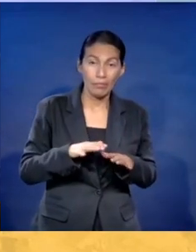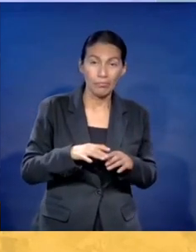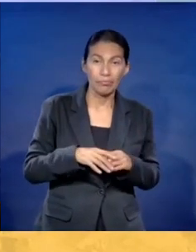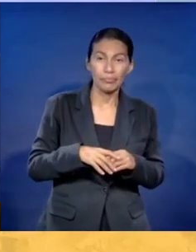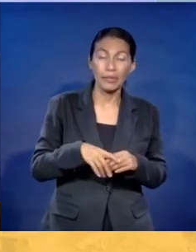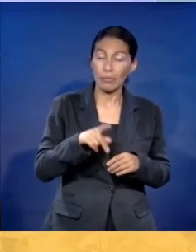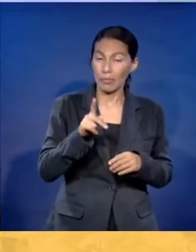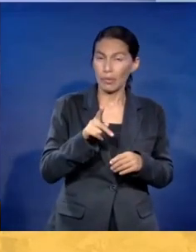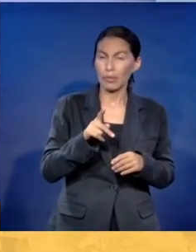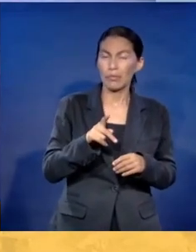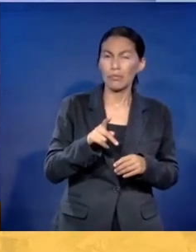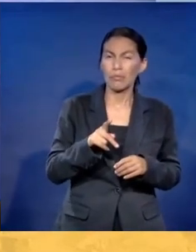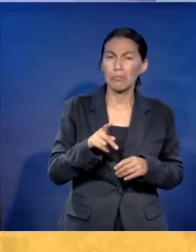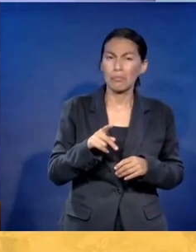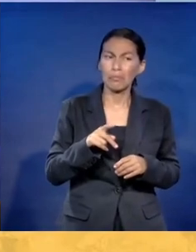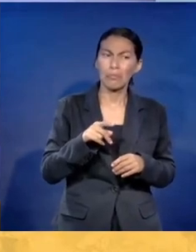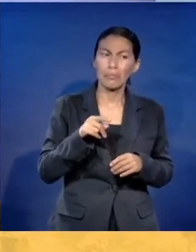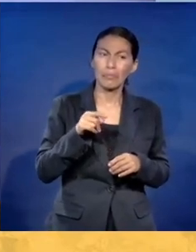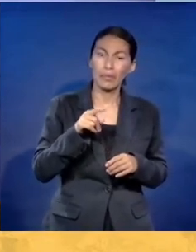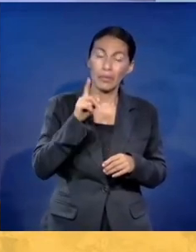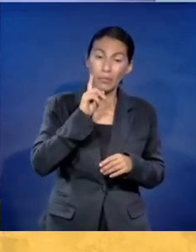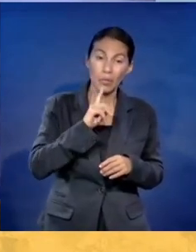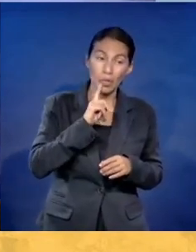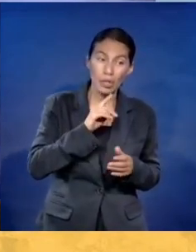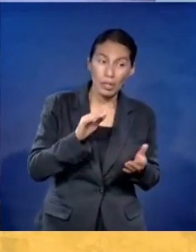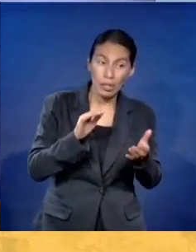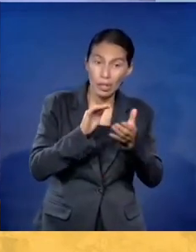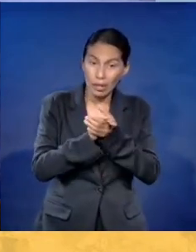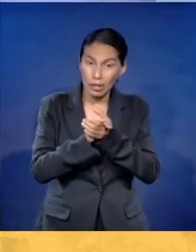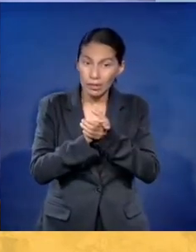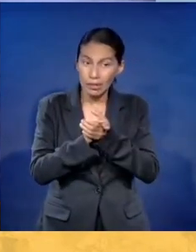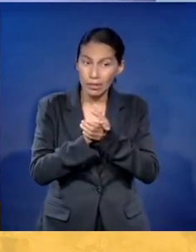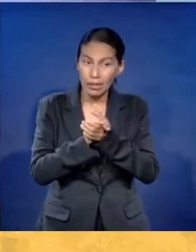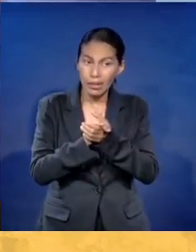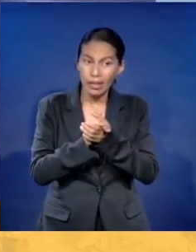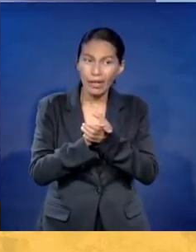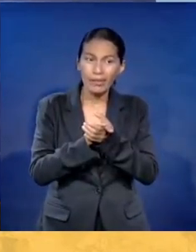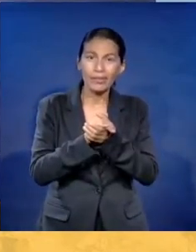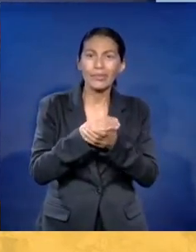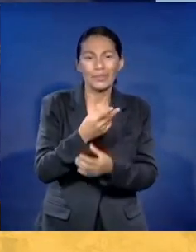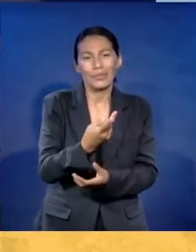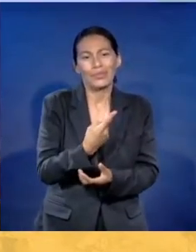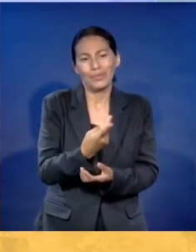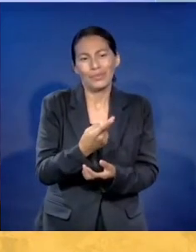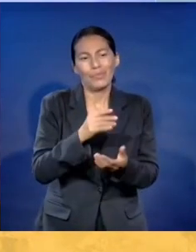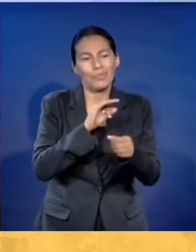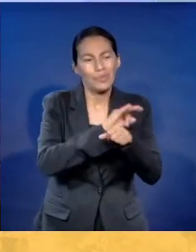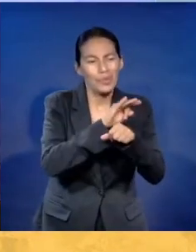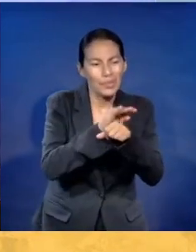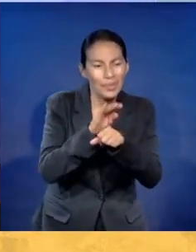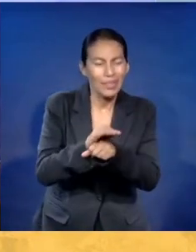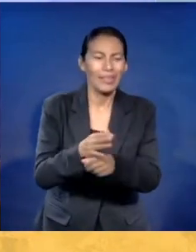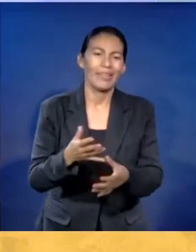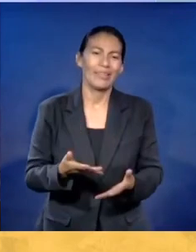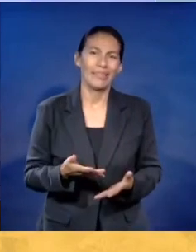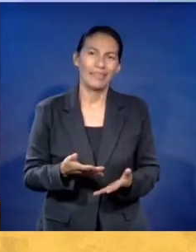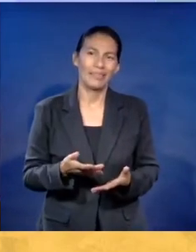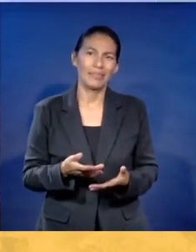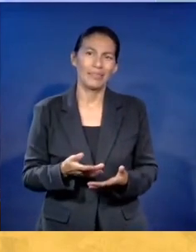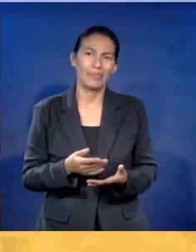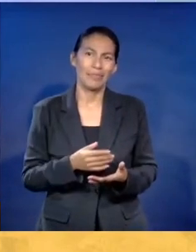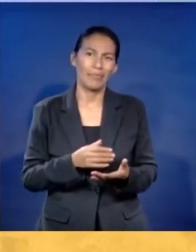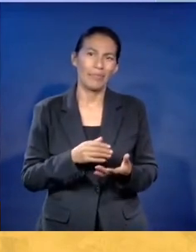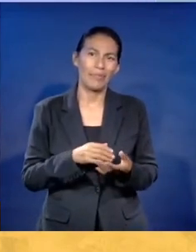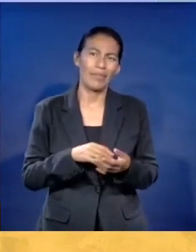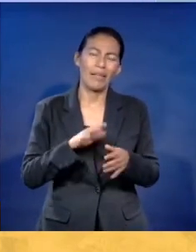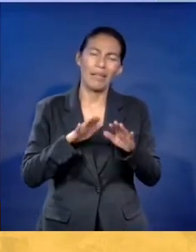ese instinto de protección lo vuelca en usted usted es el bebé grande de ella por eso hasta cortan